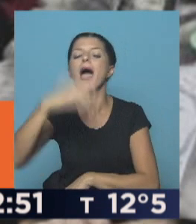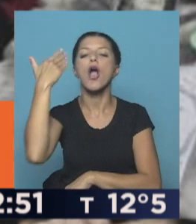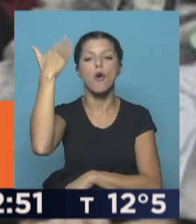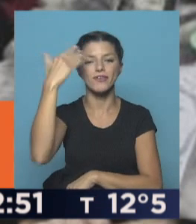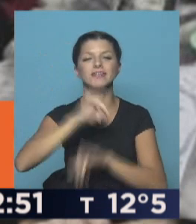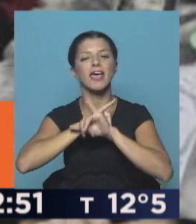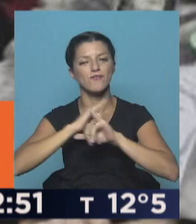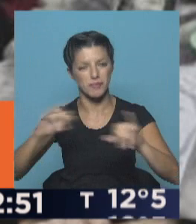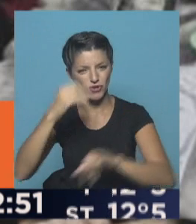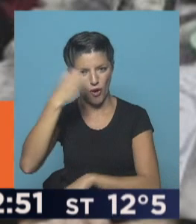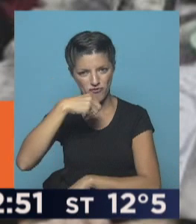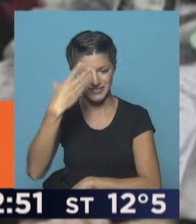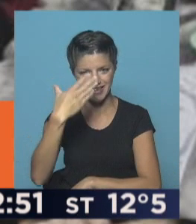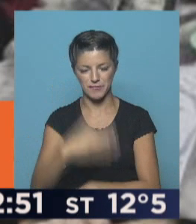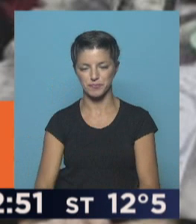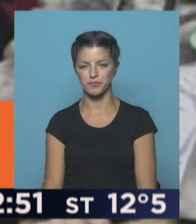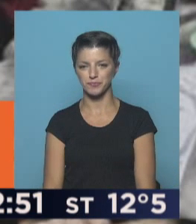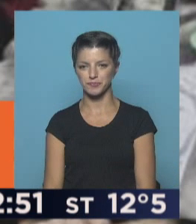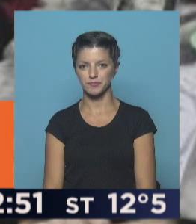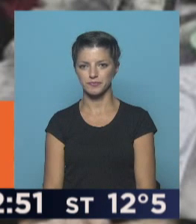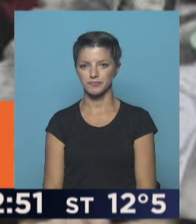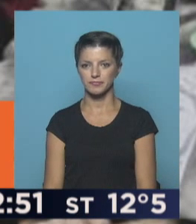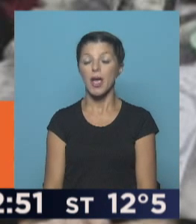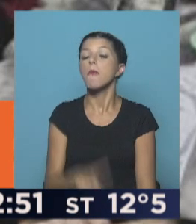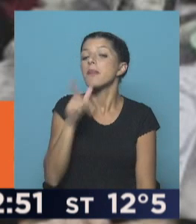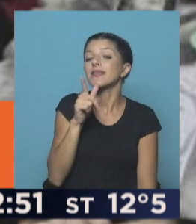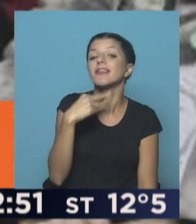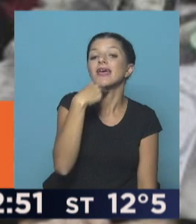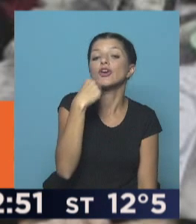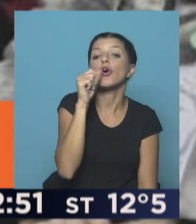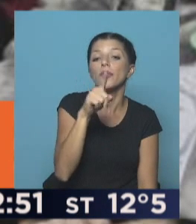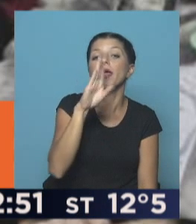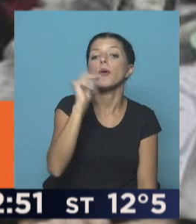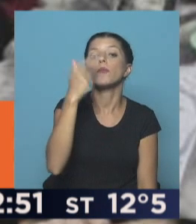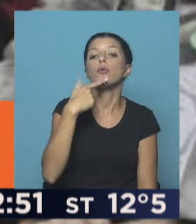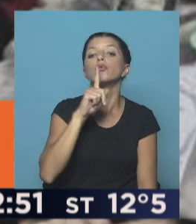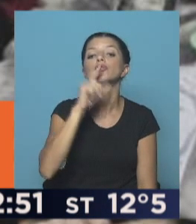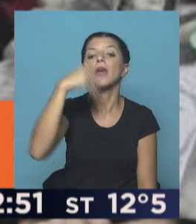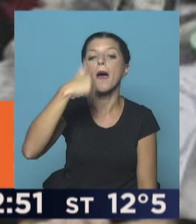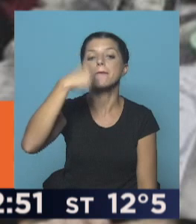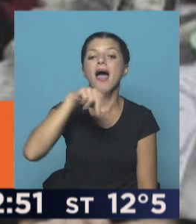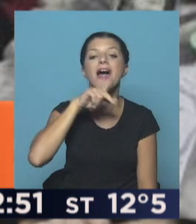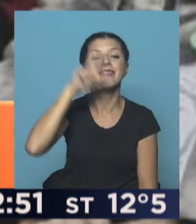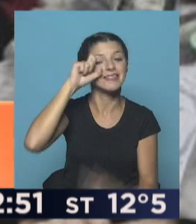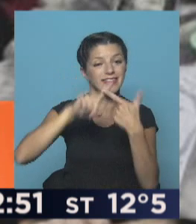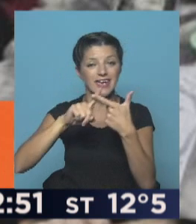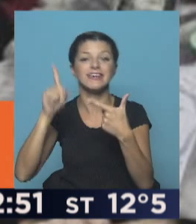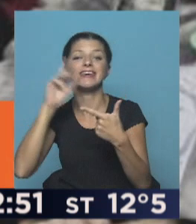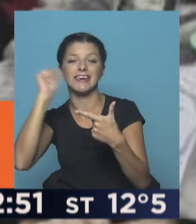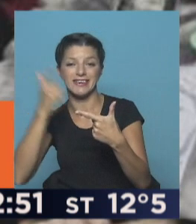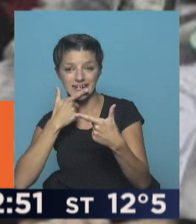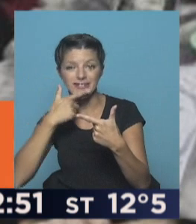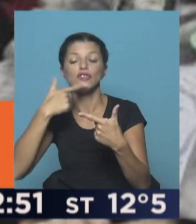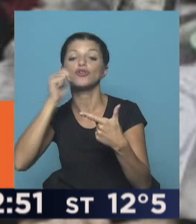y anuncio oficial. Según se supo, se trata del hijo de Enrique Bustamante, el Lobito, y de Iris Nelly de García